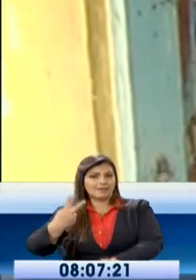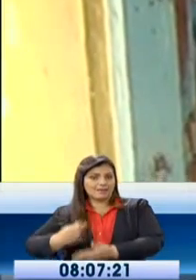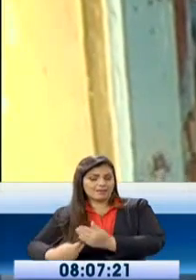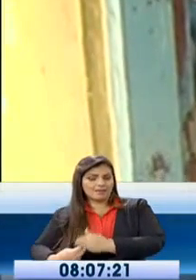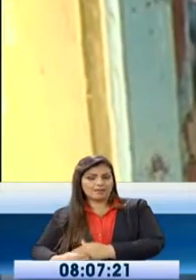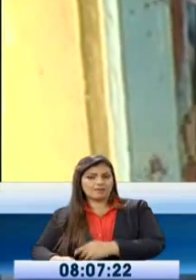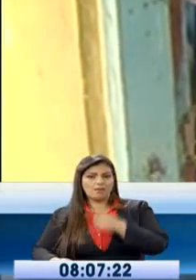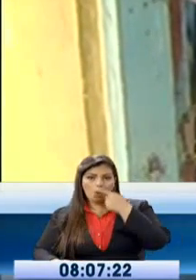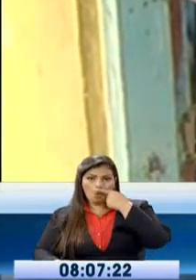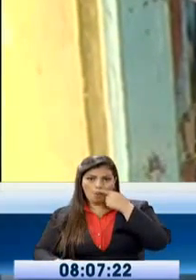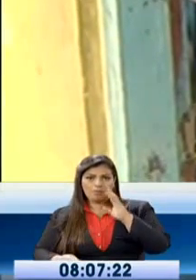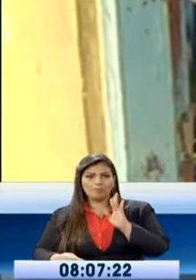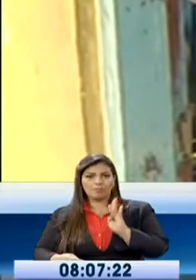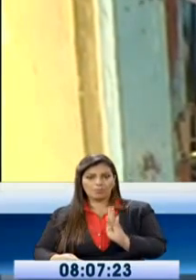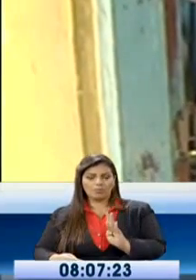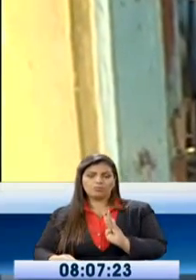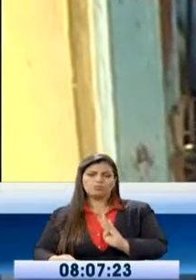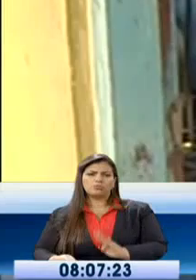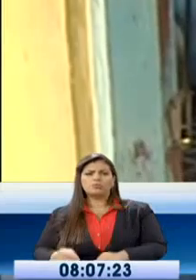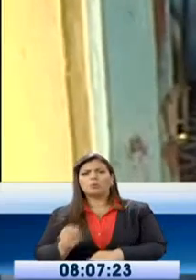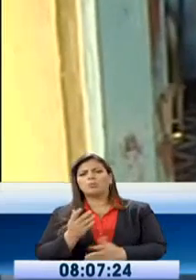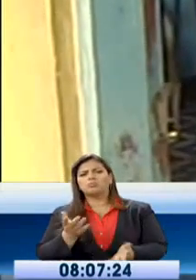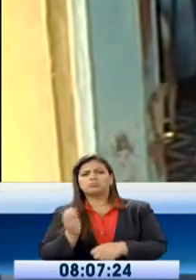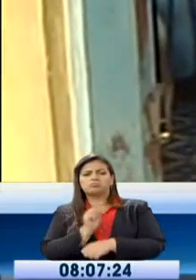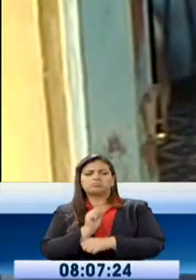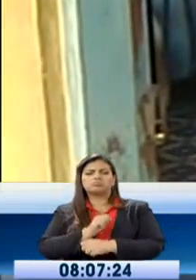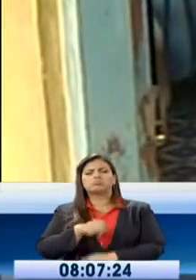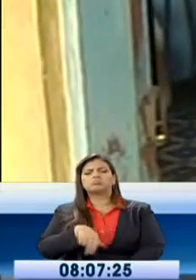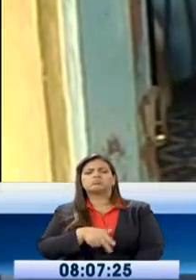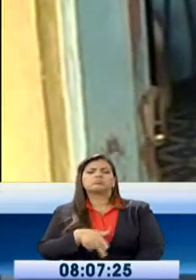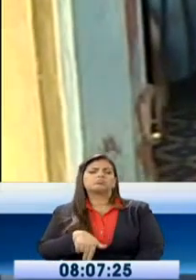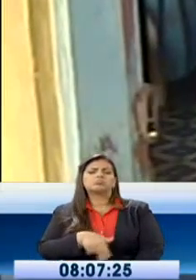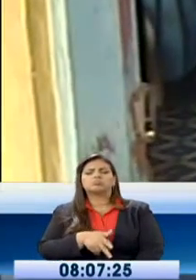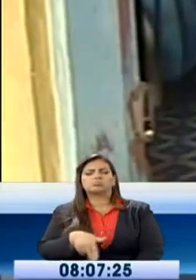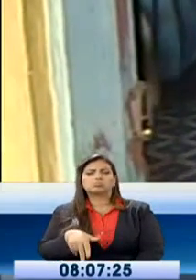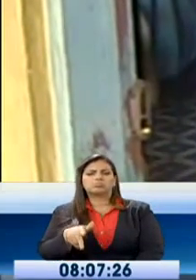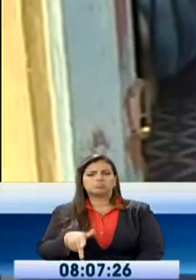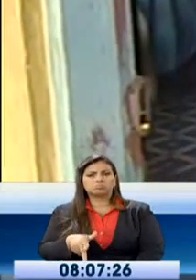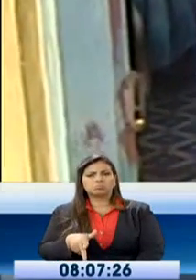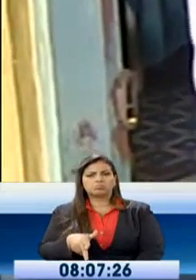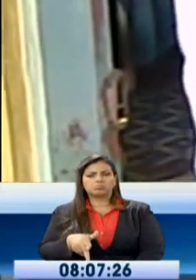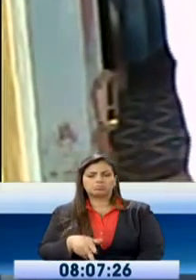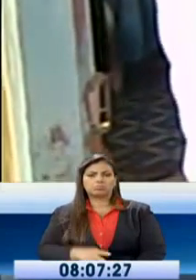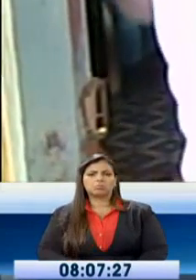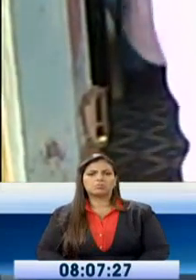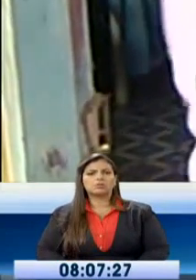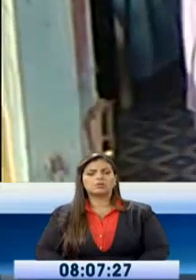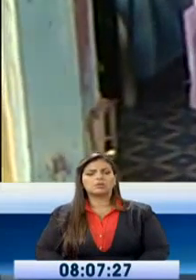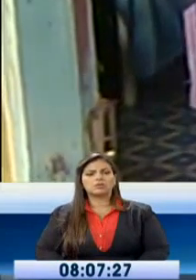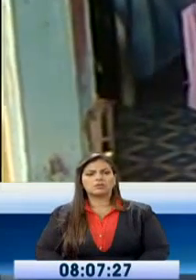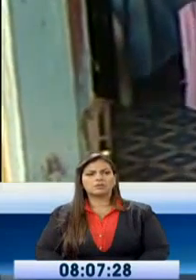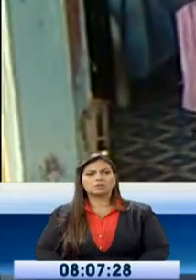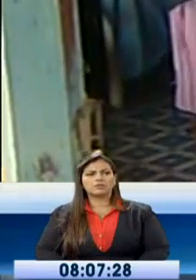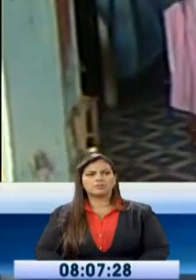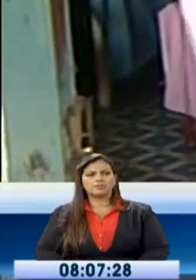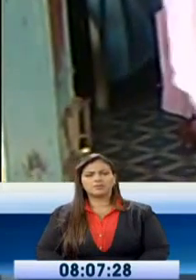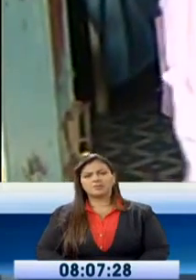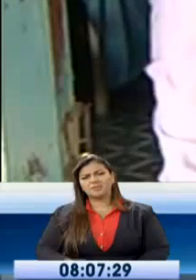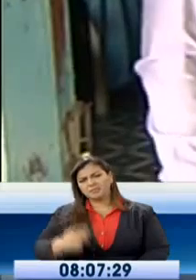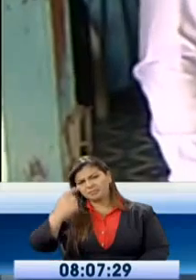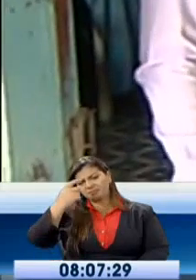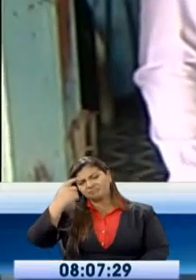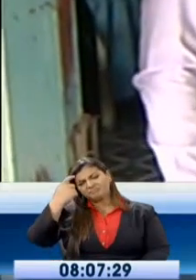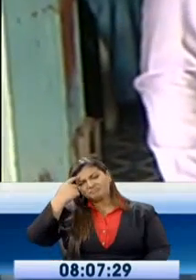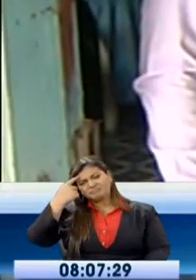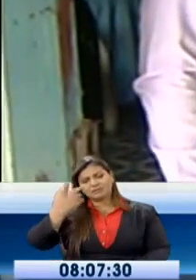que me venía a cobrar. Entonces no se acercó. Cuando yo le digo, no... Le digo, el asunto no. Es que el delincuente aquí, por ejemplo, vio varias personas aquí en la sala. ¿Eso solamente, fue? Sí,